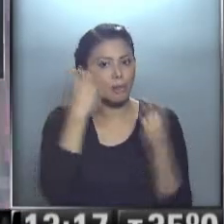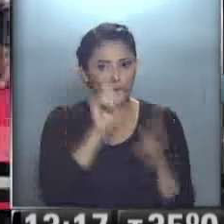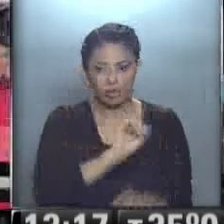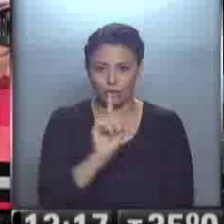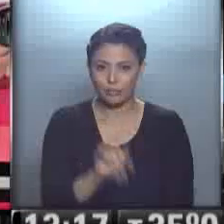señor